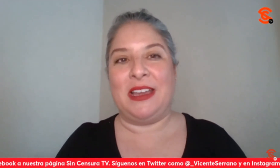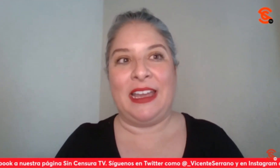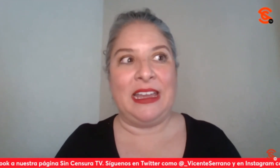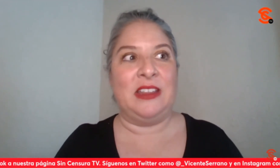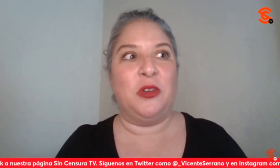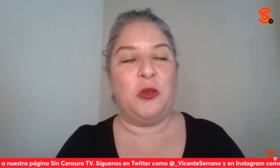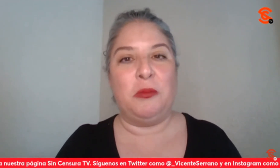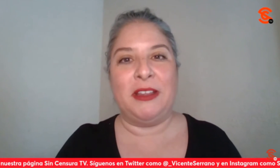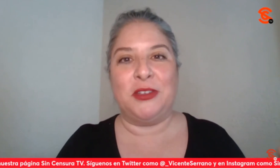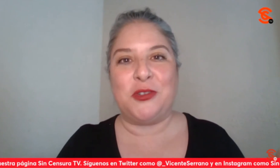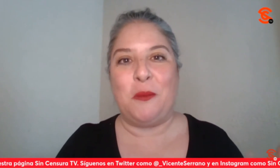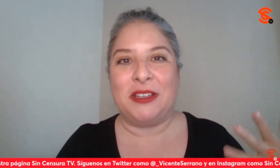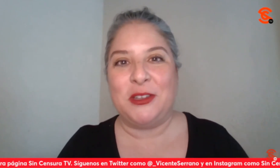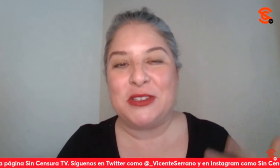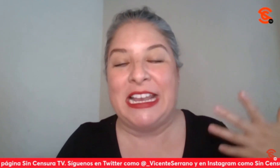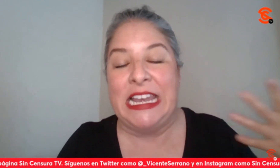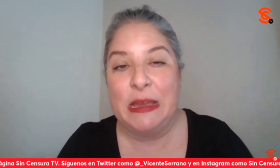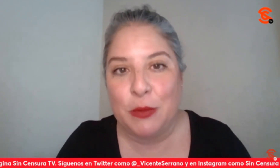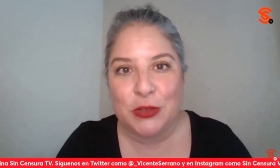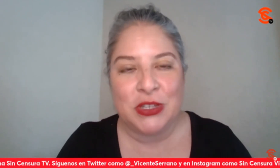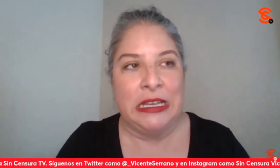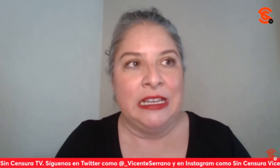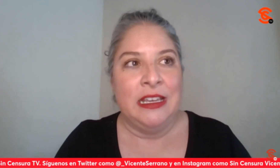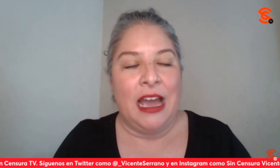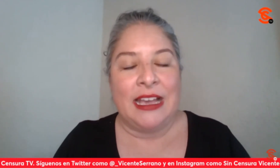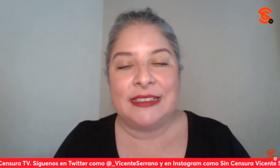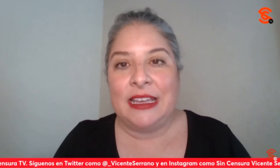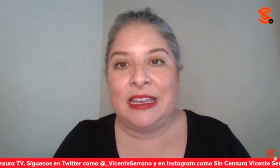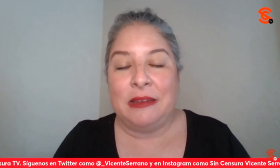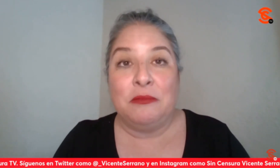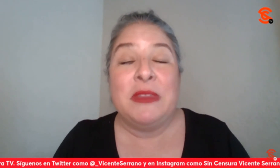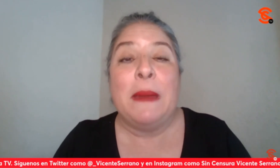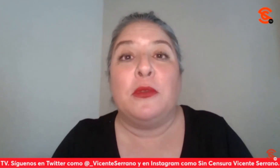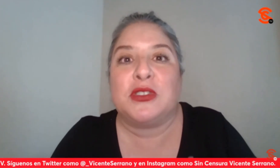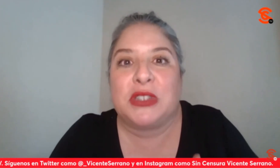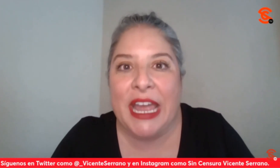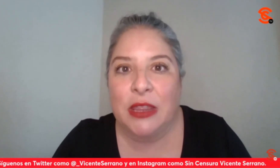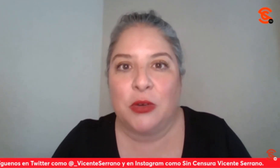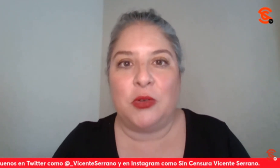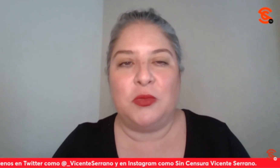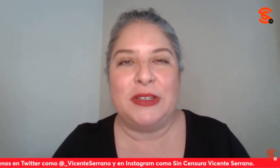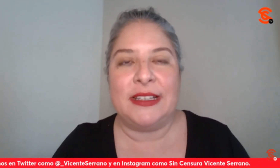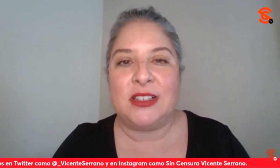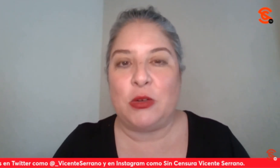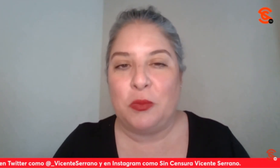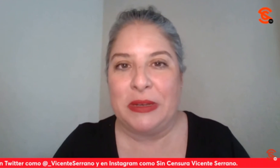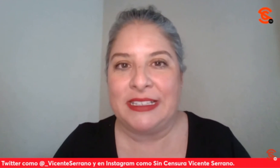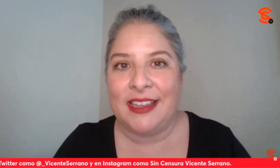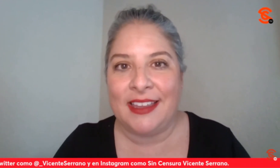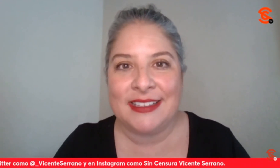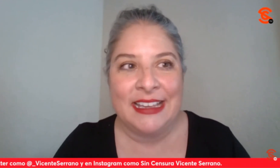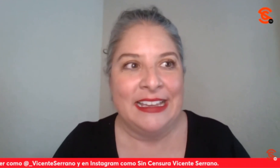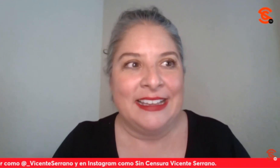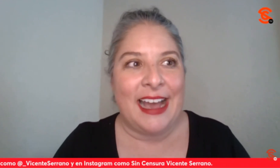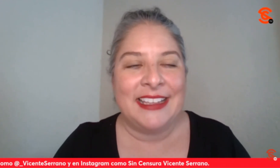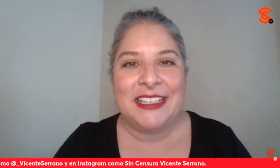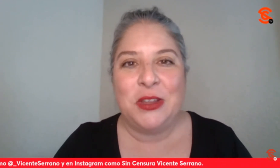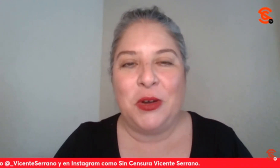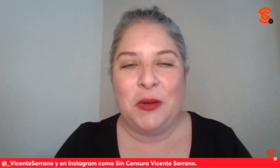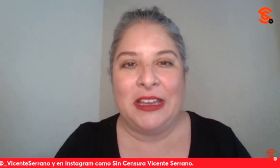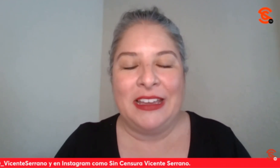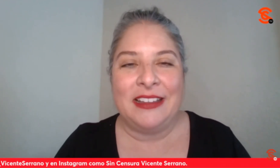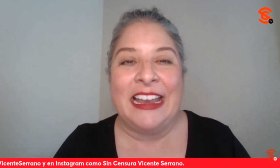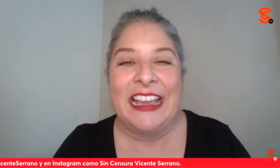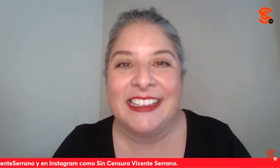Paco, que en documentos convertidos en libros has demostrado cómo estas complicidades han